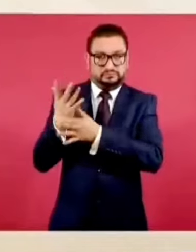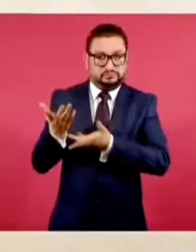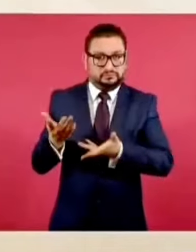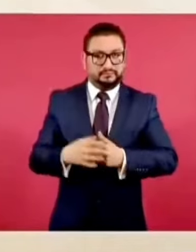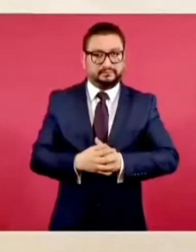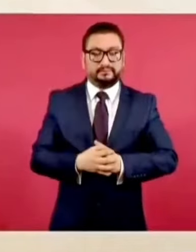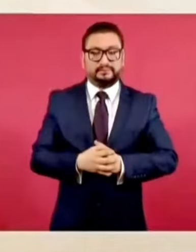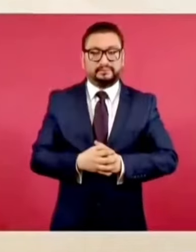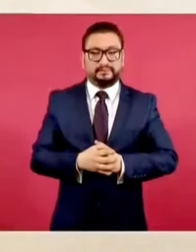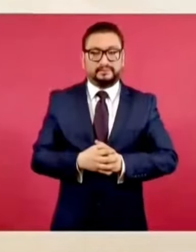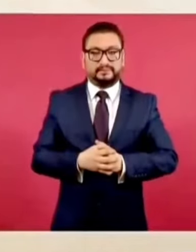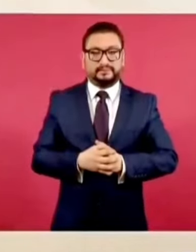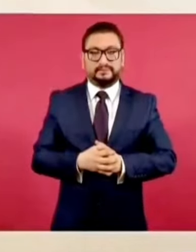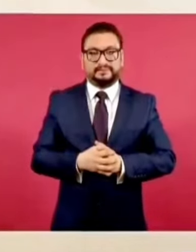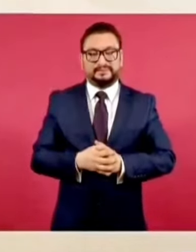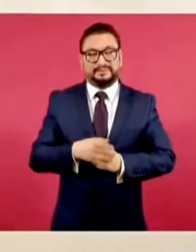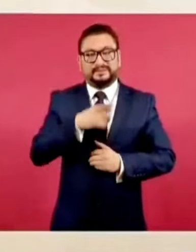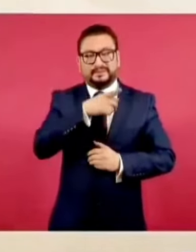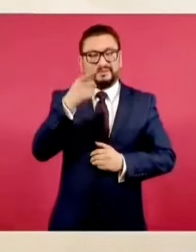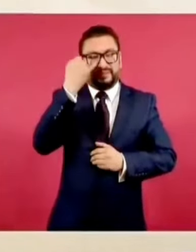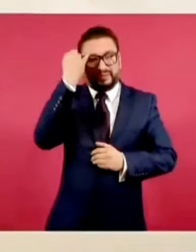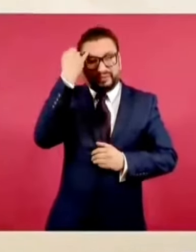dominar Imagínese